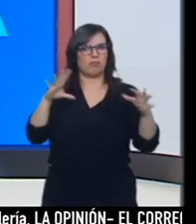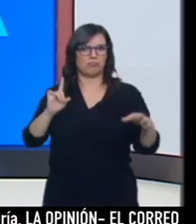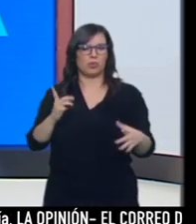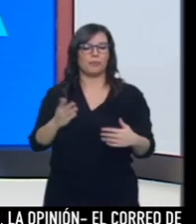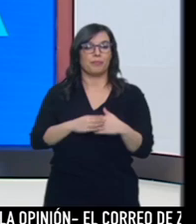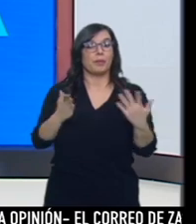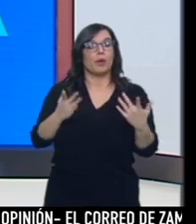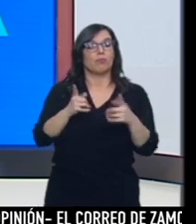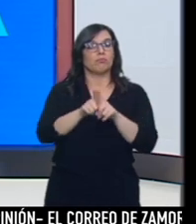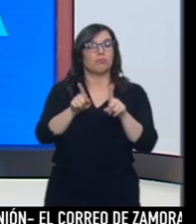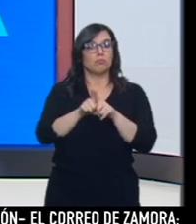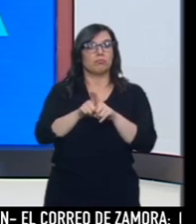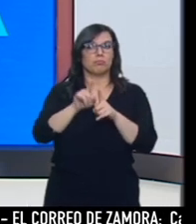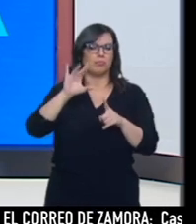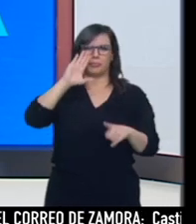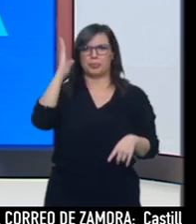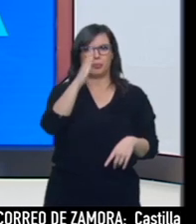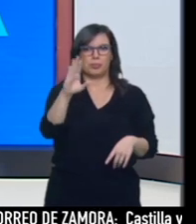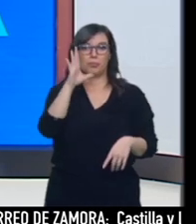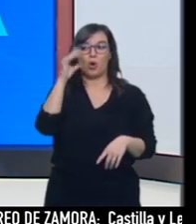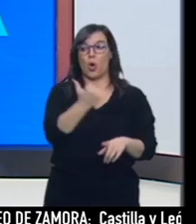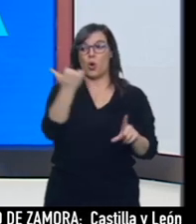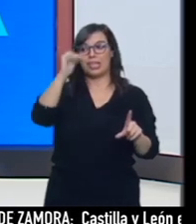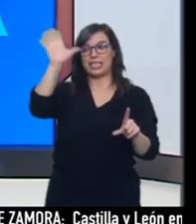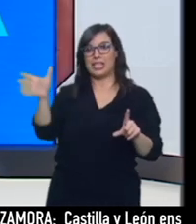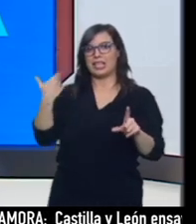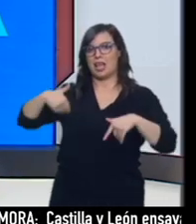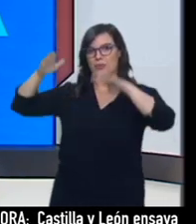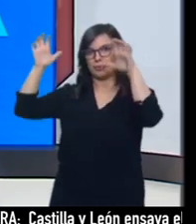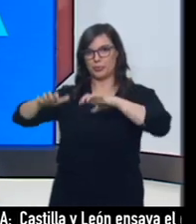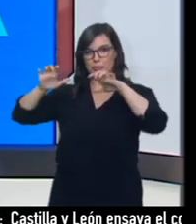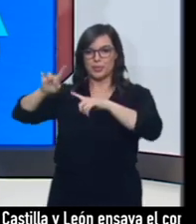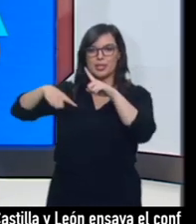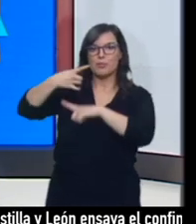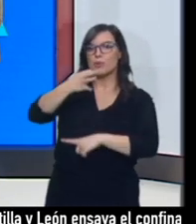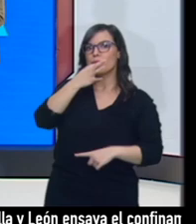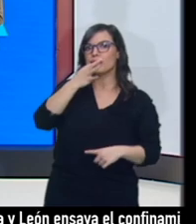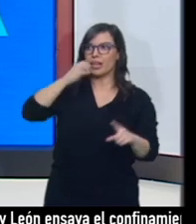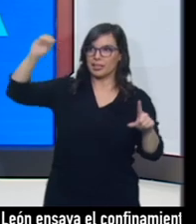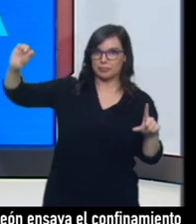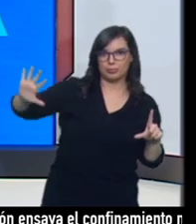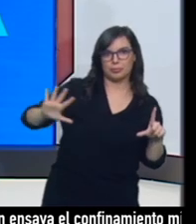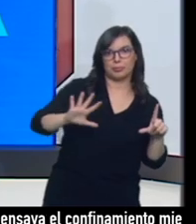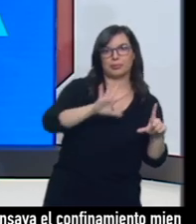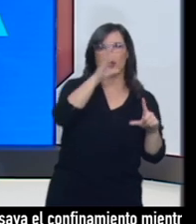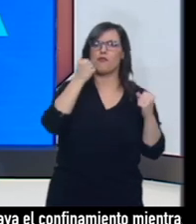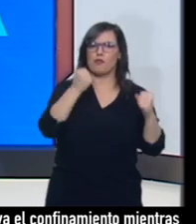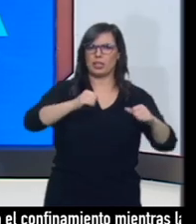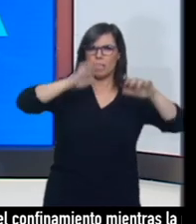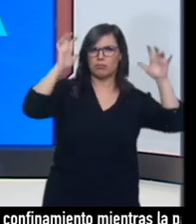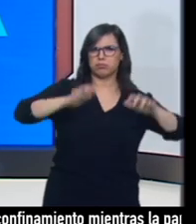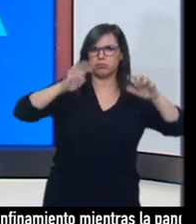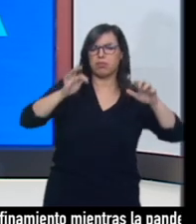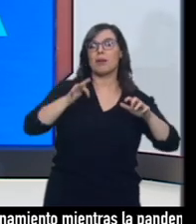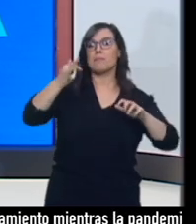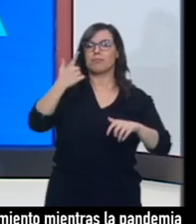como decíamos, ambiente muy inestable. Ya está lloviendo en el oeste. Las precipitaciones por la tarde se van a ir extendiendo e intensificando junto con el